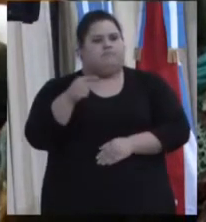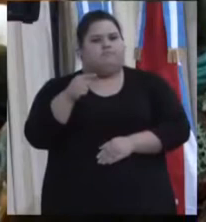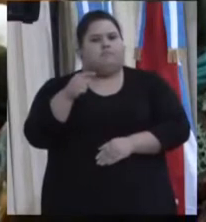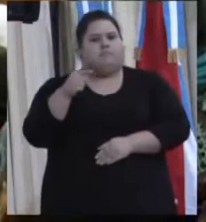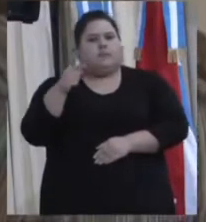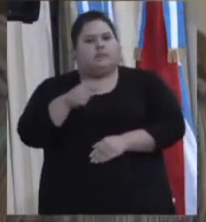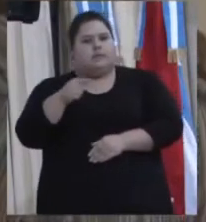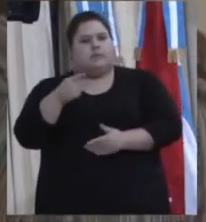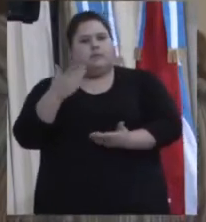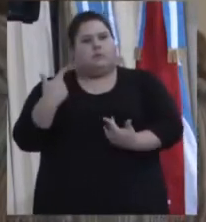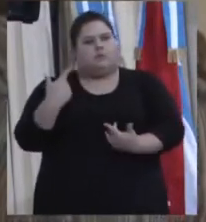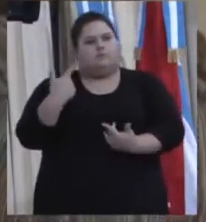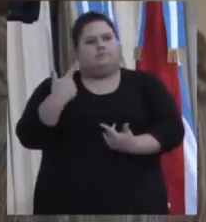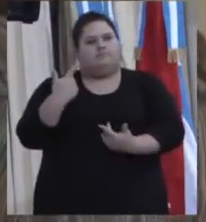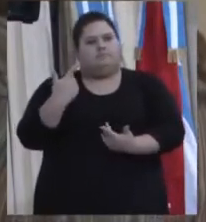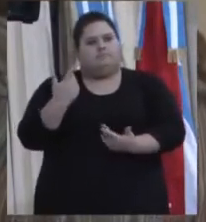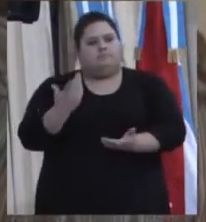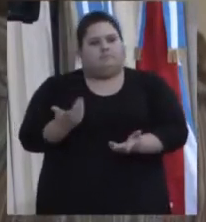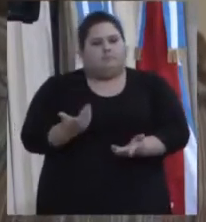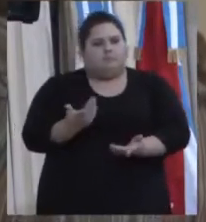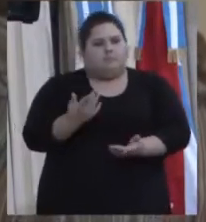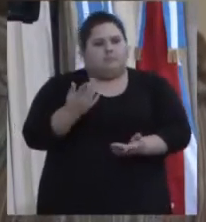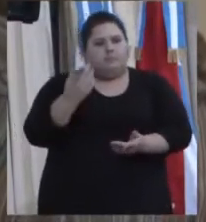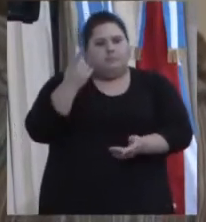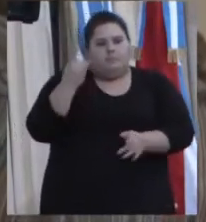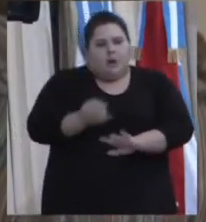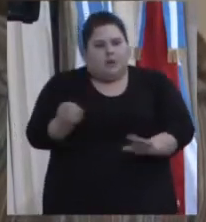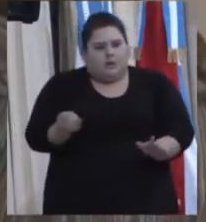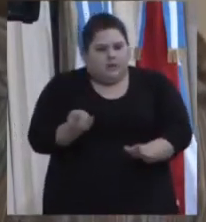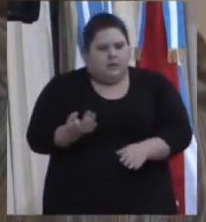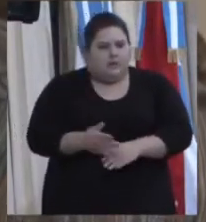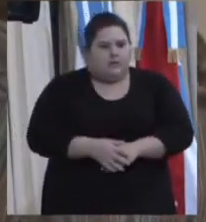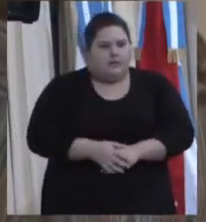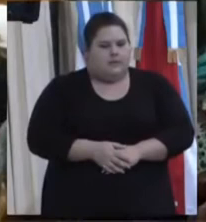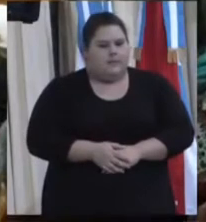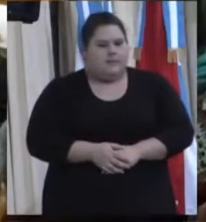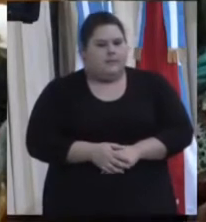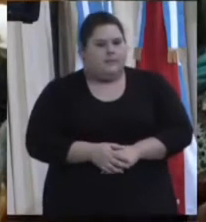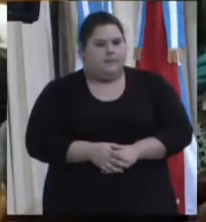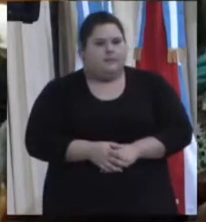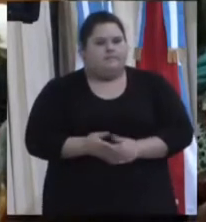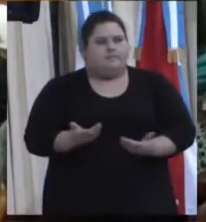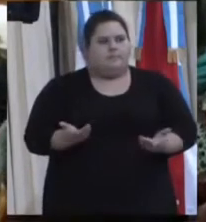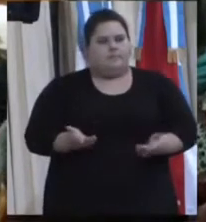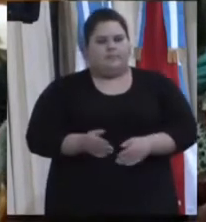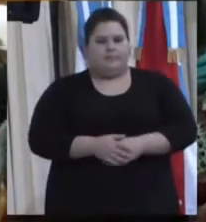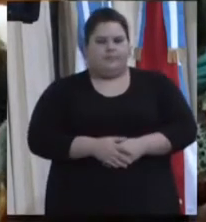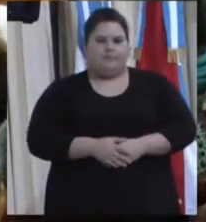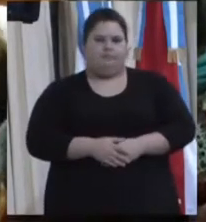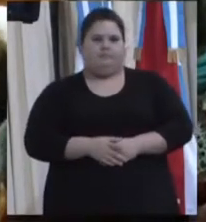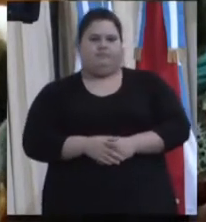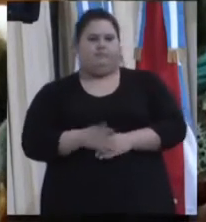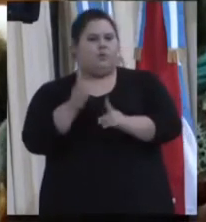en ese culto fetichista, podríamos decir, a la experticia, a, digamos, esa